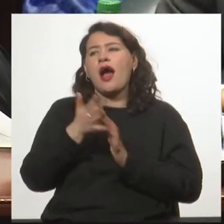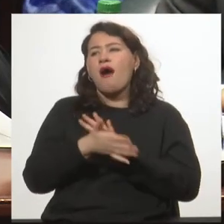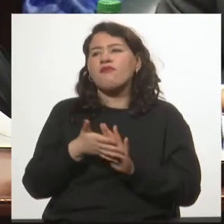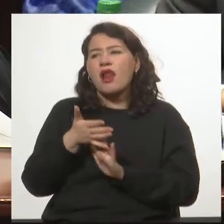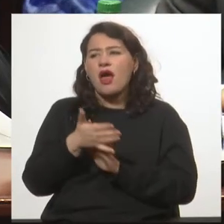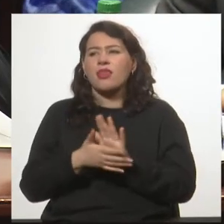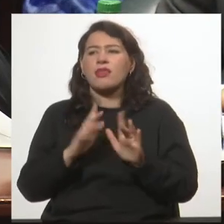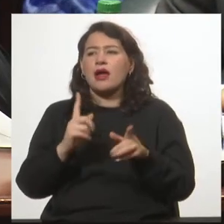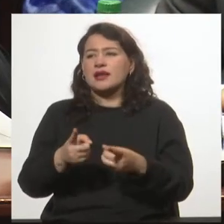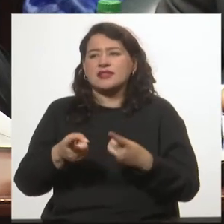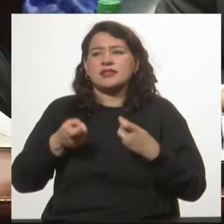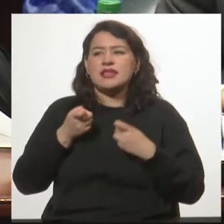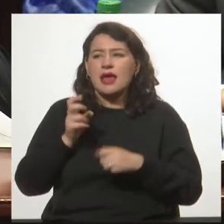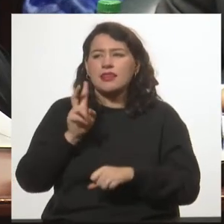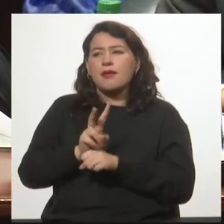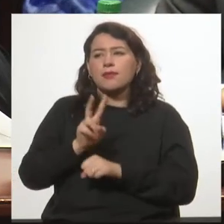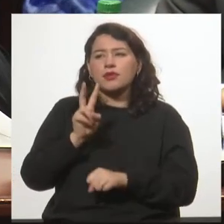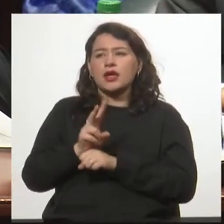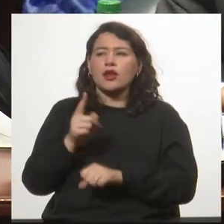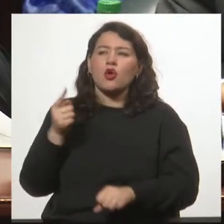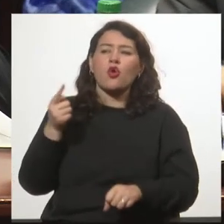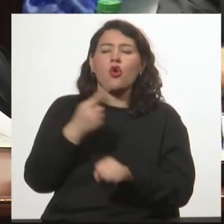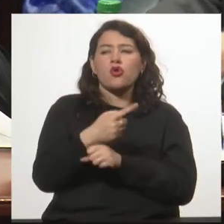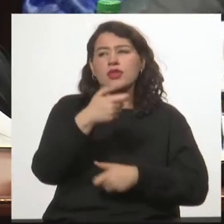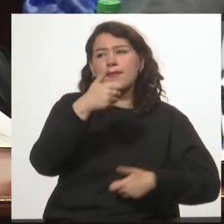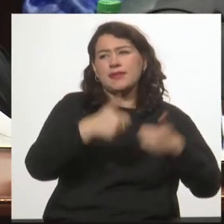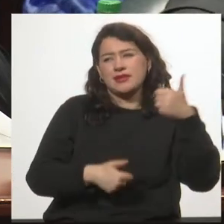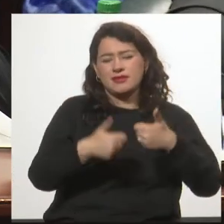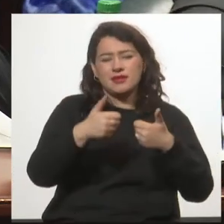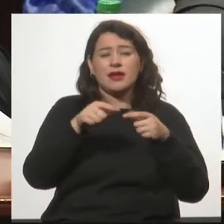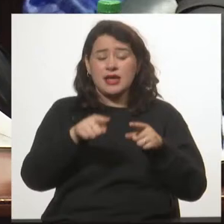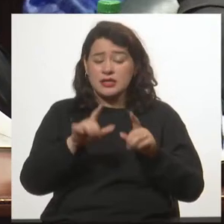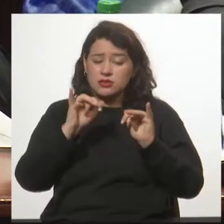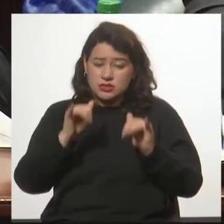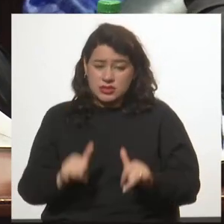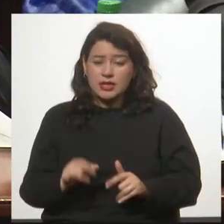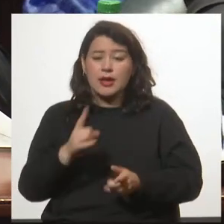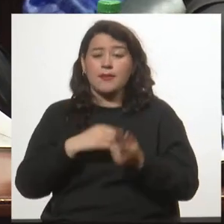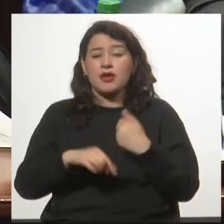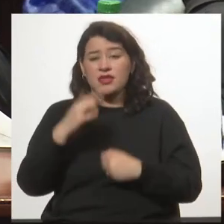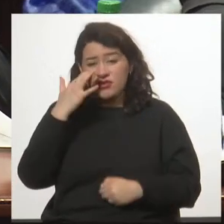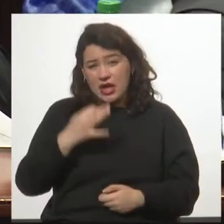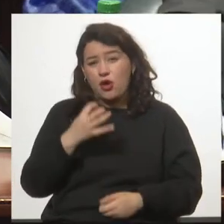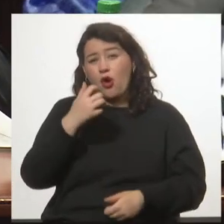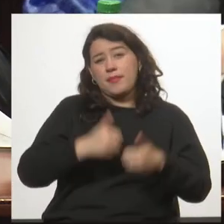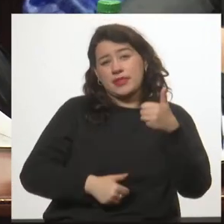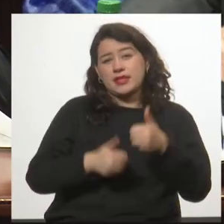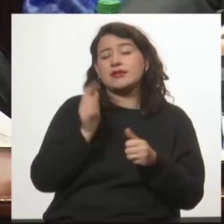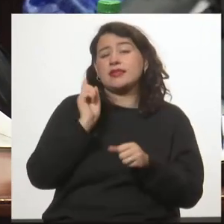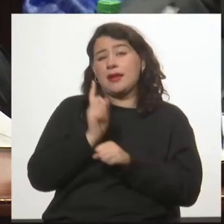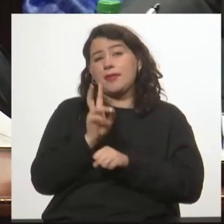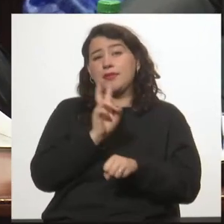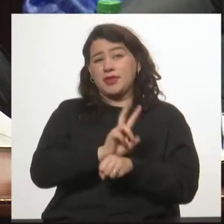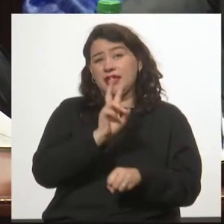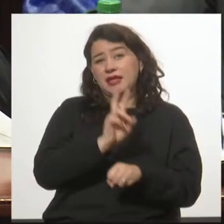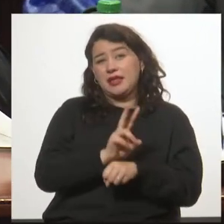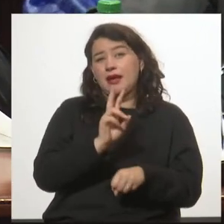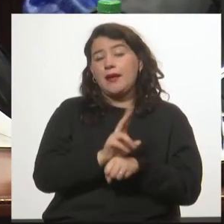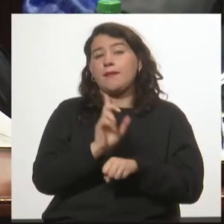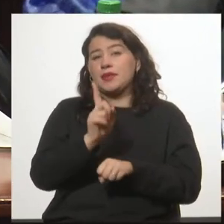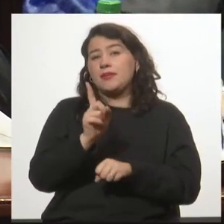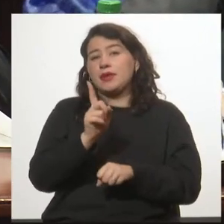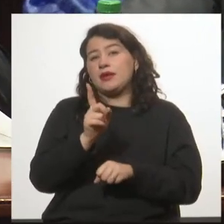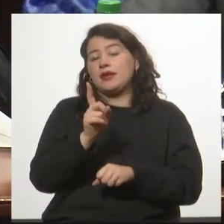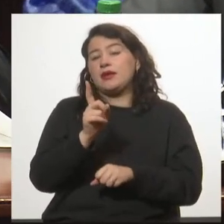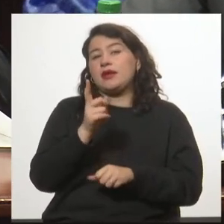de la necesidad de proteger la frente de la competencia y eso es adecuado pero la competencia tiene que ser protegida pero también tiene que ser informado